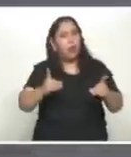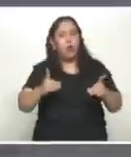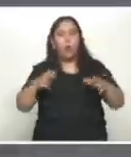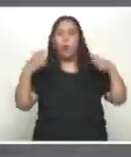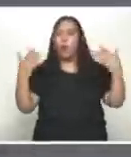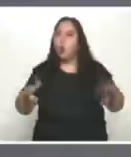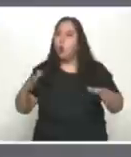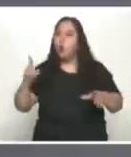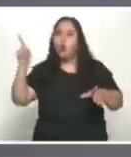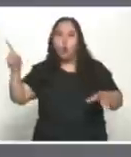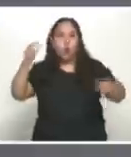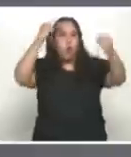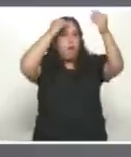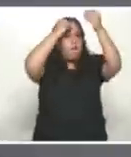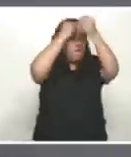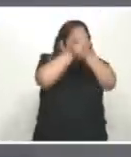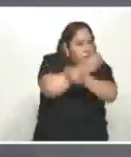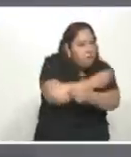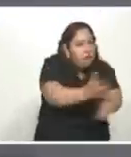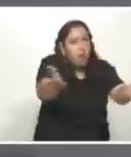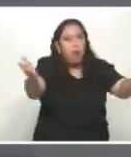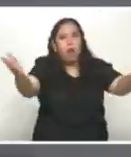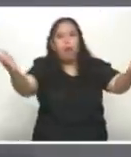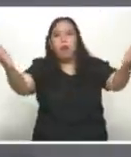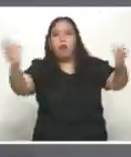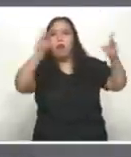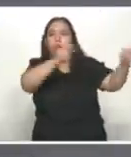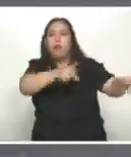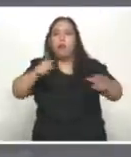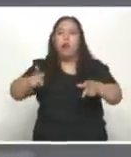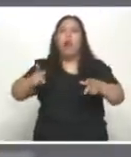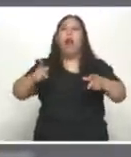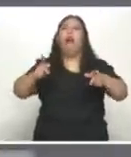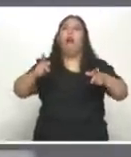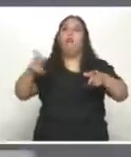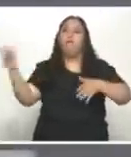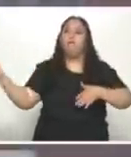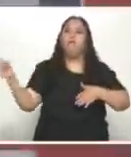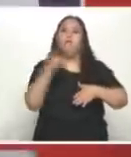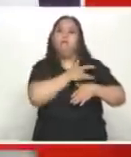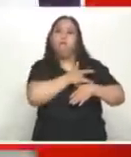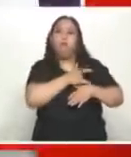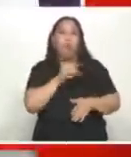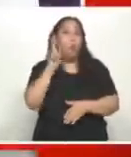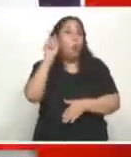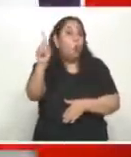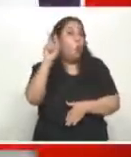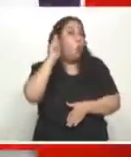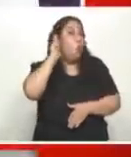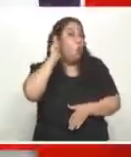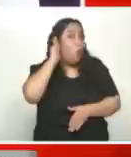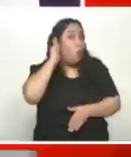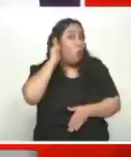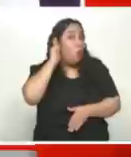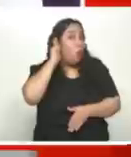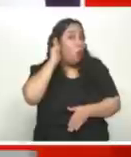inconmensurable para el momento histórico que estamos viviendo en Honduras, que sea una mujer la que